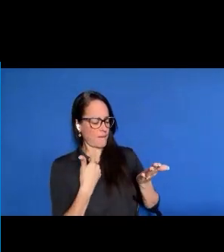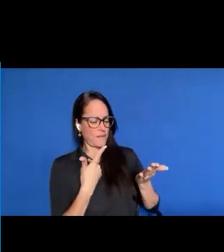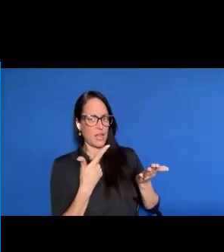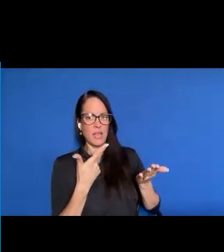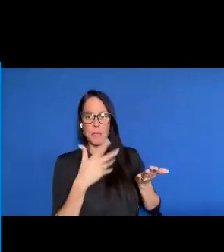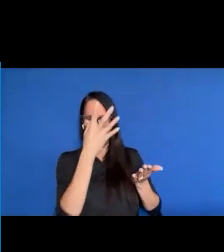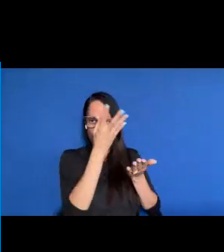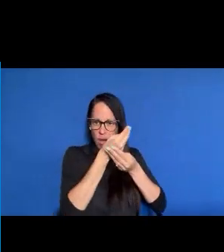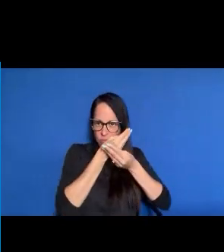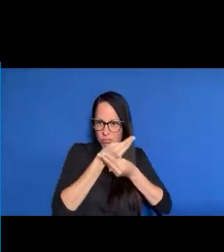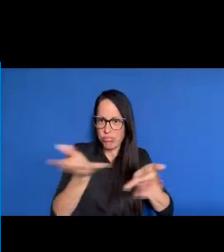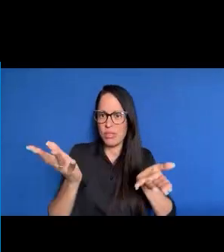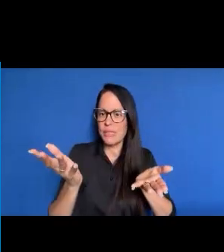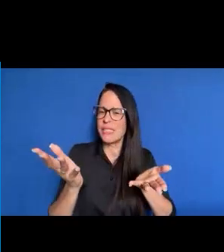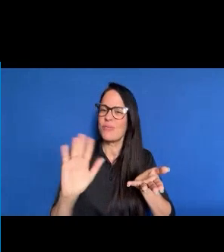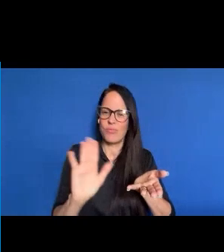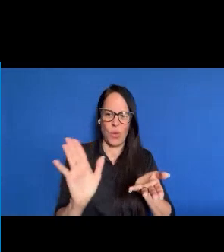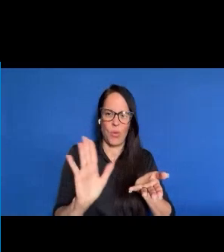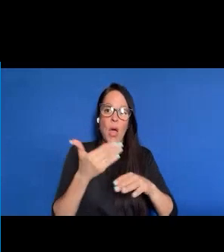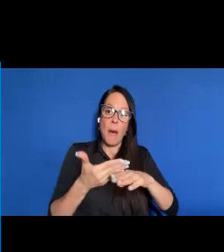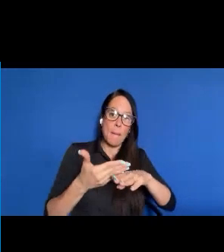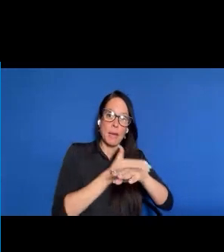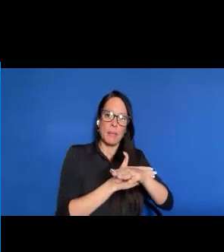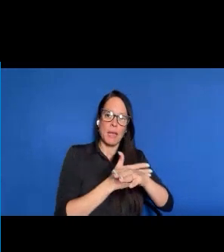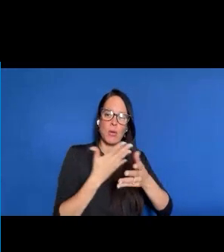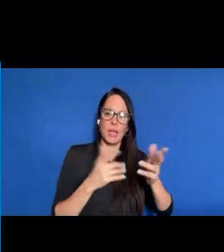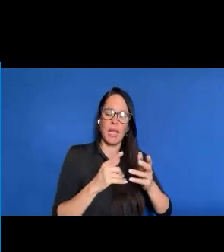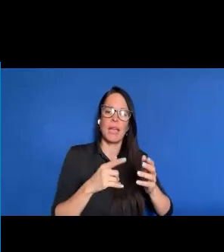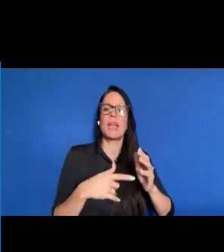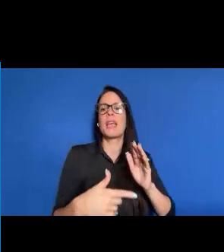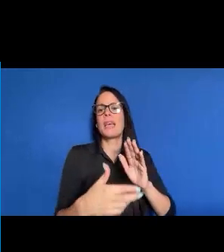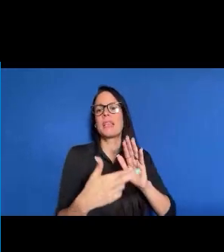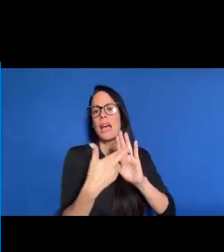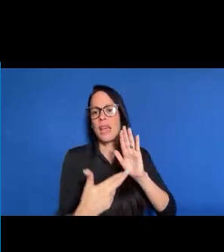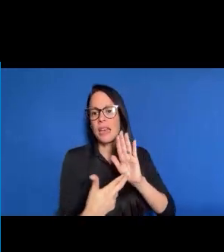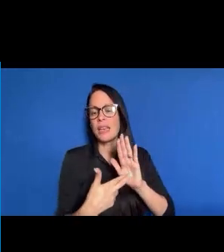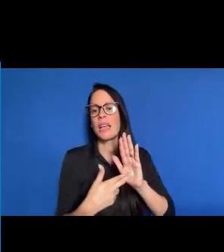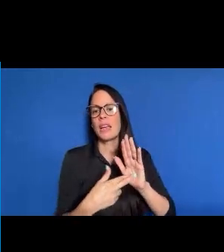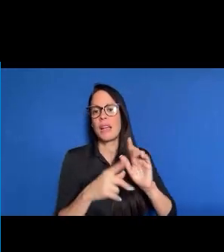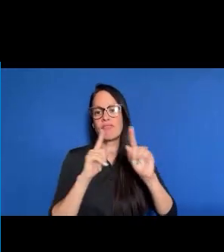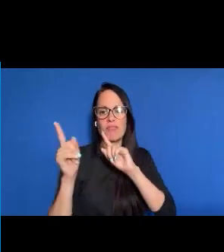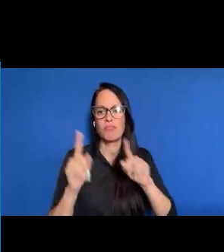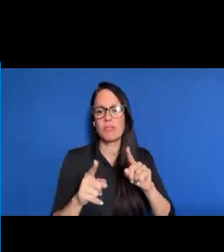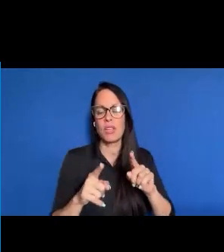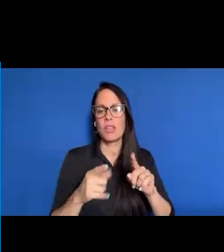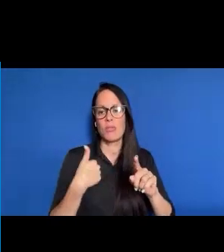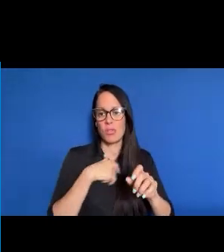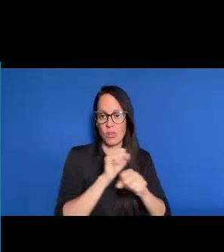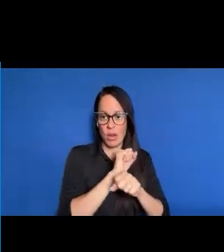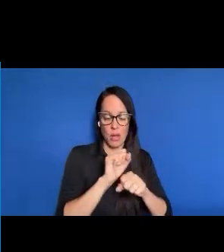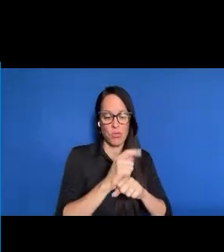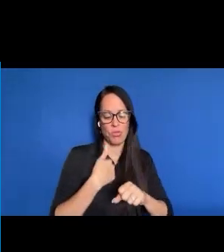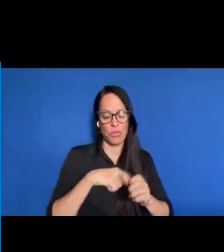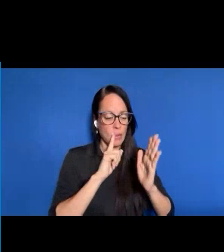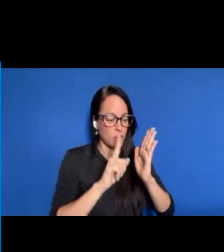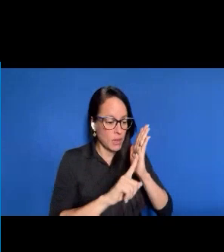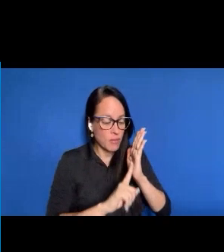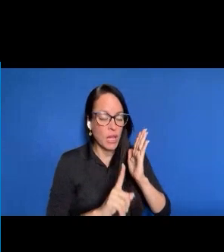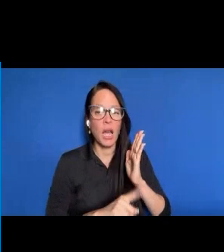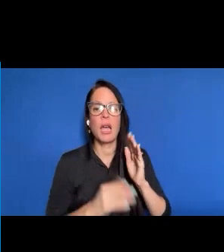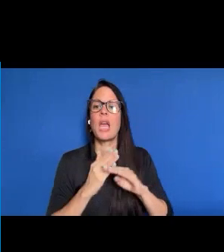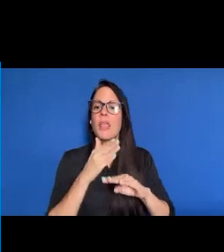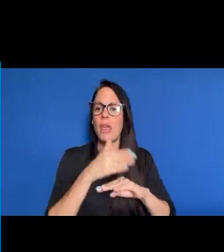eso y dar cumplimiento a la orden ejecutiva, como también al reglamento, se hizo una consulta individual, ¿verdad?, a ustedes. Algunas personas tuvieron que hacer, ¿verdad?, averiguaciones